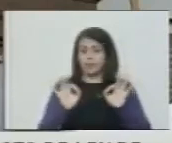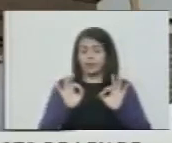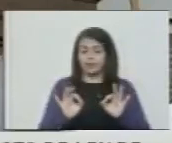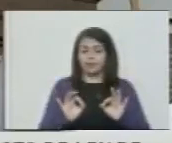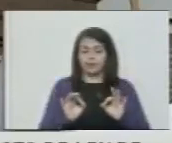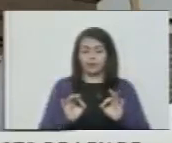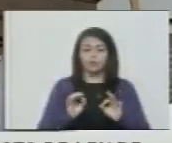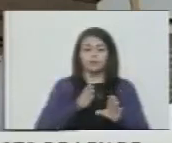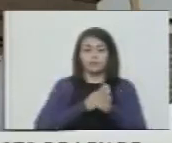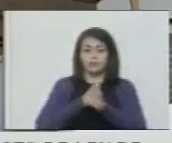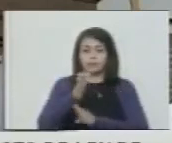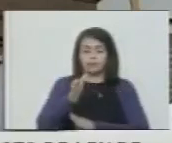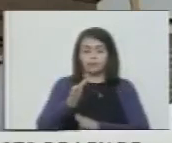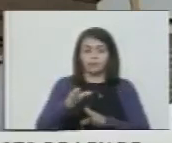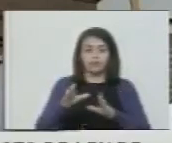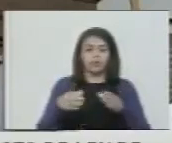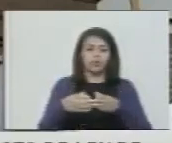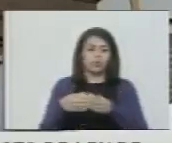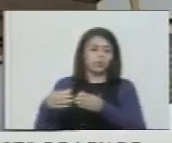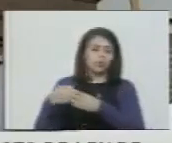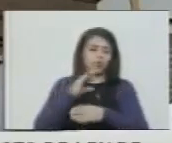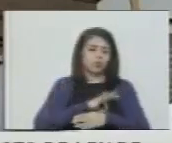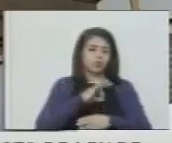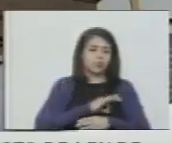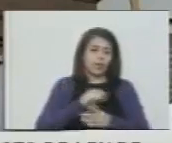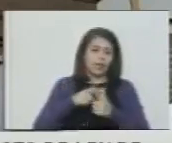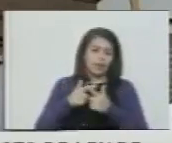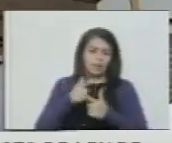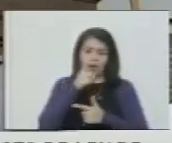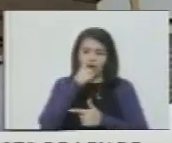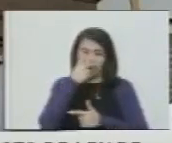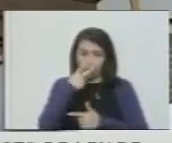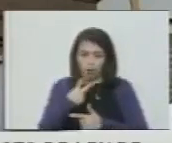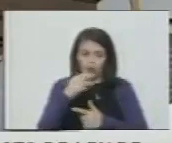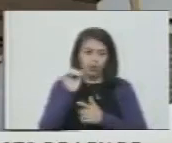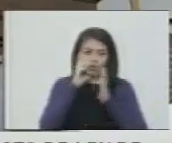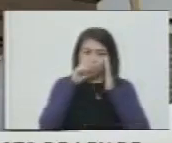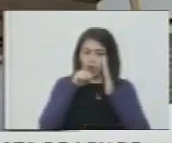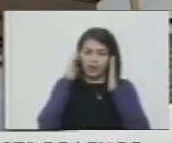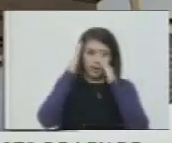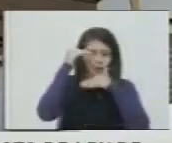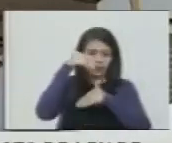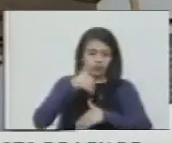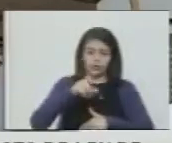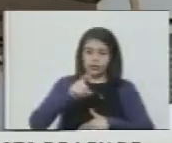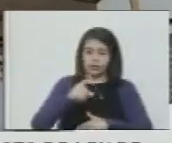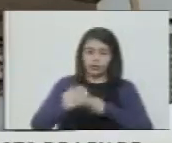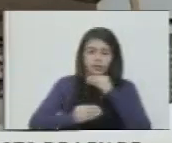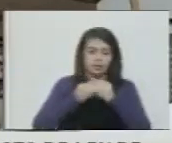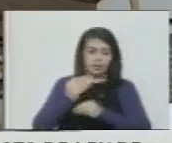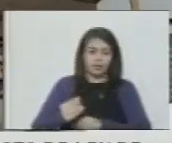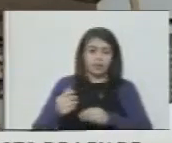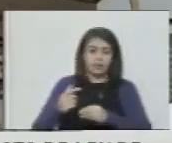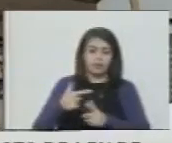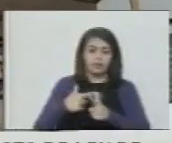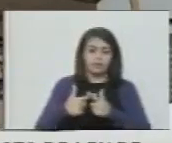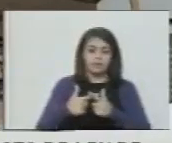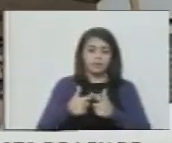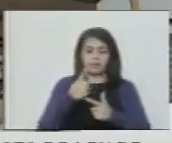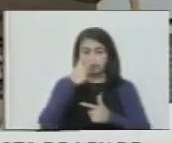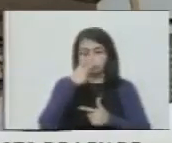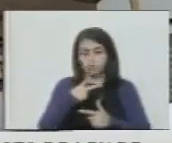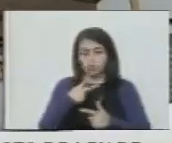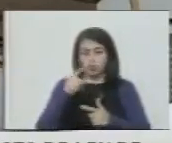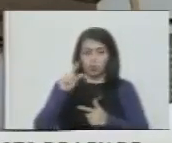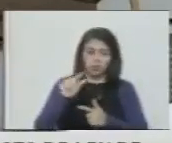específicos, direccionado a sectores sociales excluidos o desatendidos, que no necesariamente sean